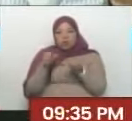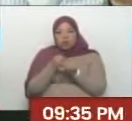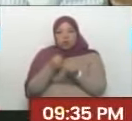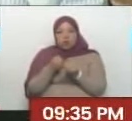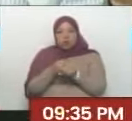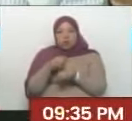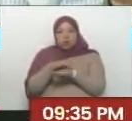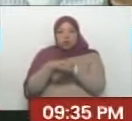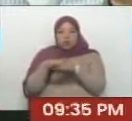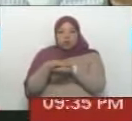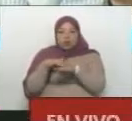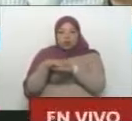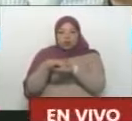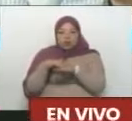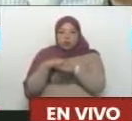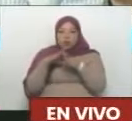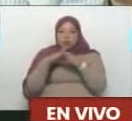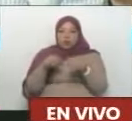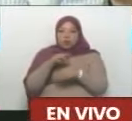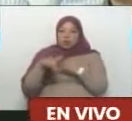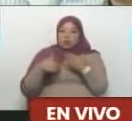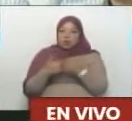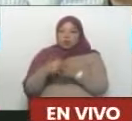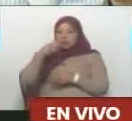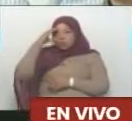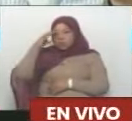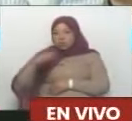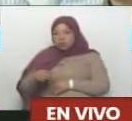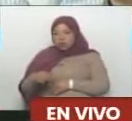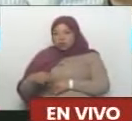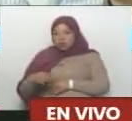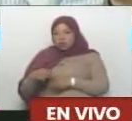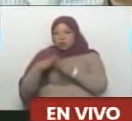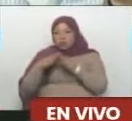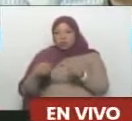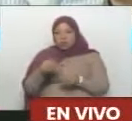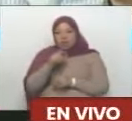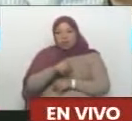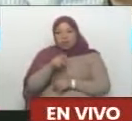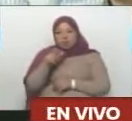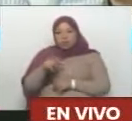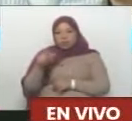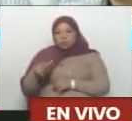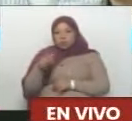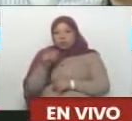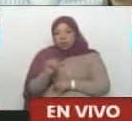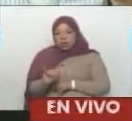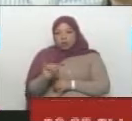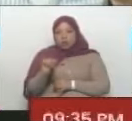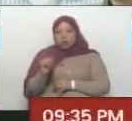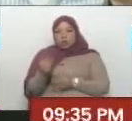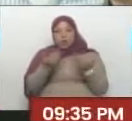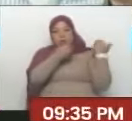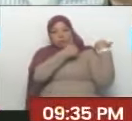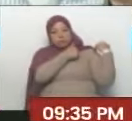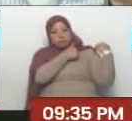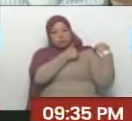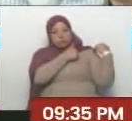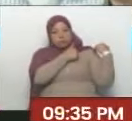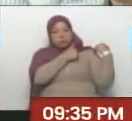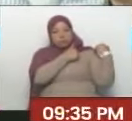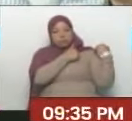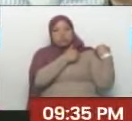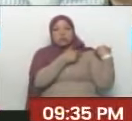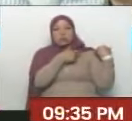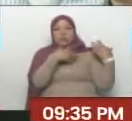tren ministerial, son todos nuestros militares, son todas las personas que tienen en su responsabilidad, bajo